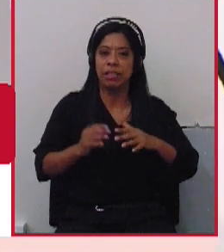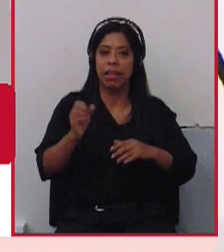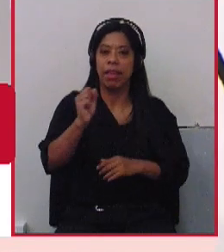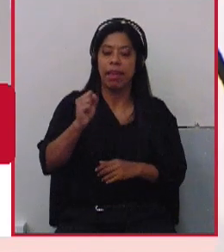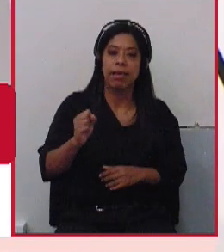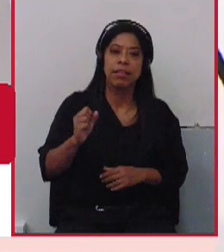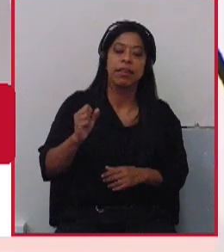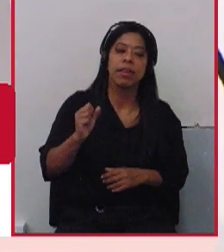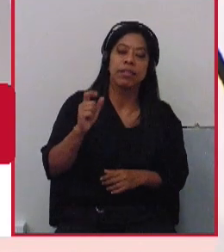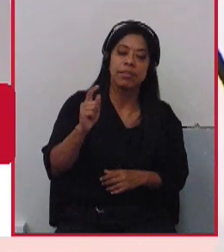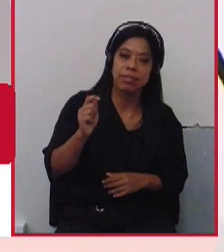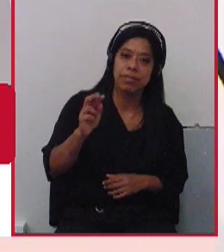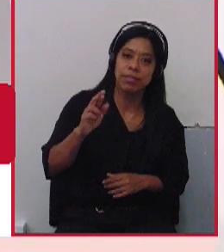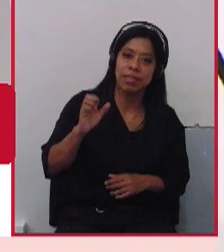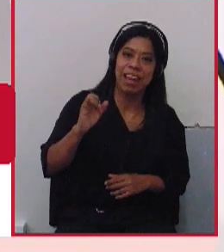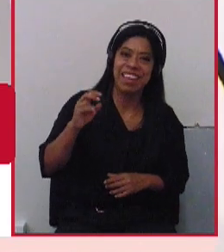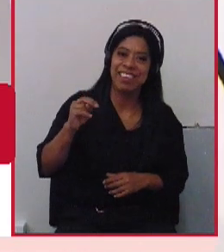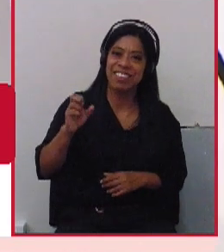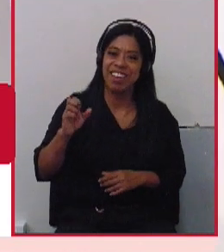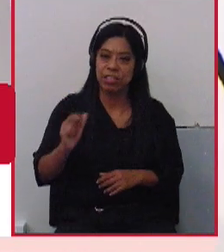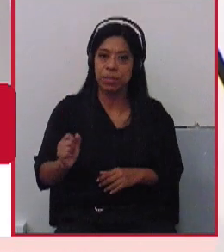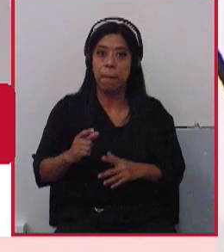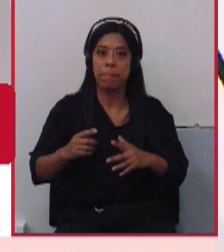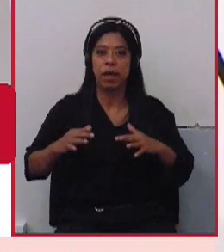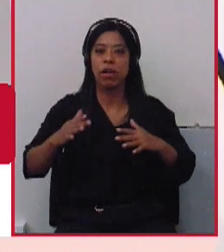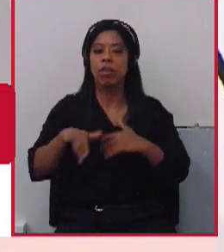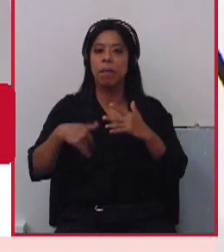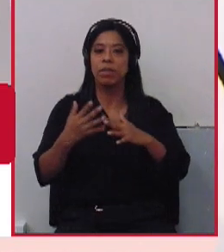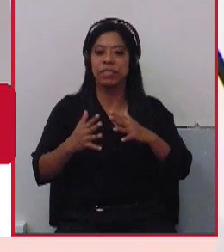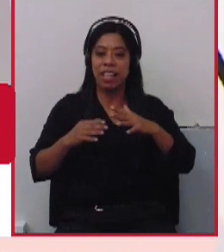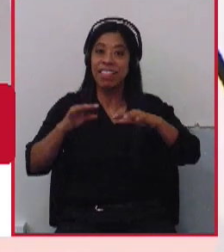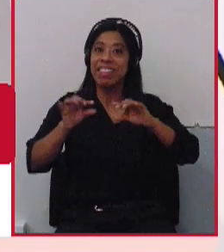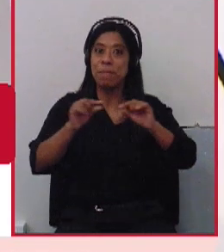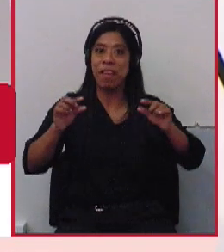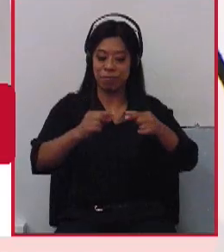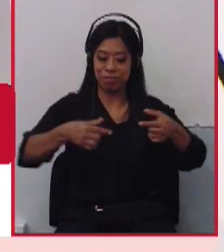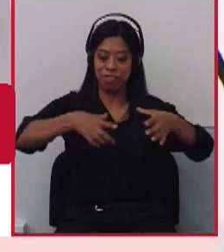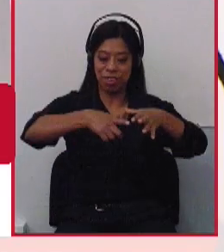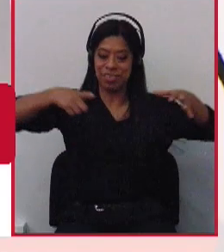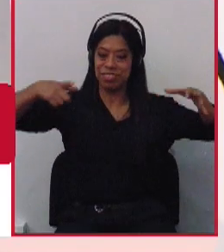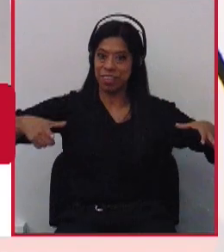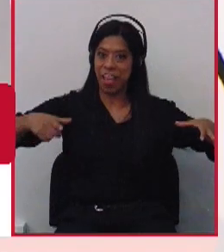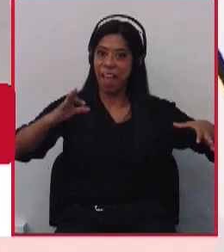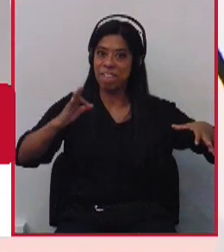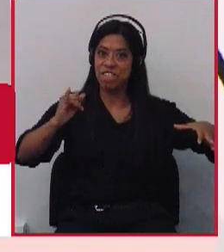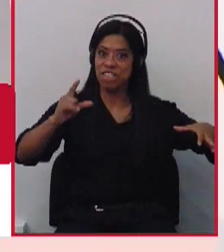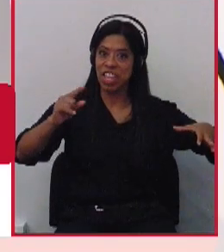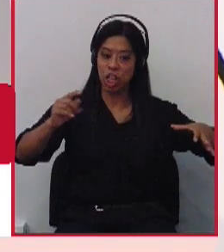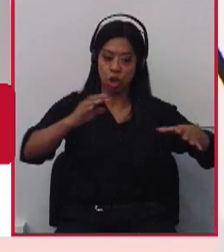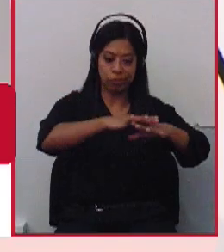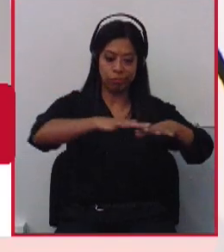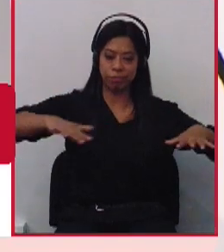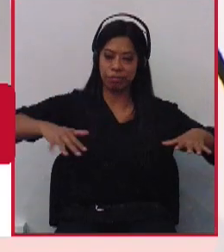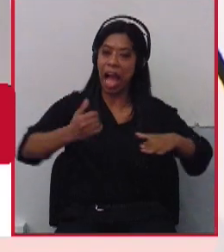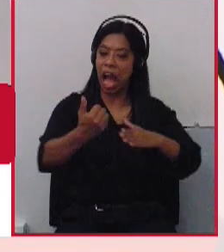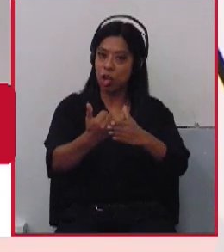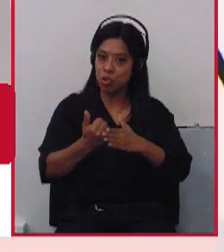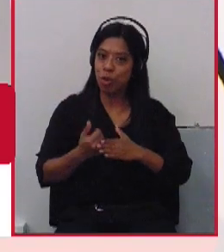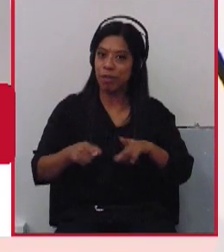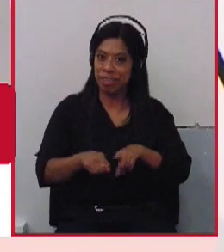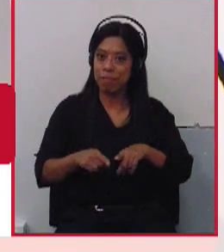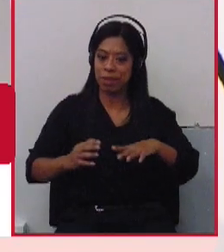strainers, pero el tema de la floculación nos ha ayudado bastante, y el filtro, ¿no? El filtro que hemos instalado también. Eso. Excelente.